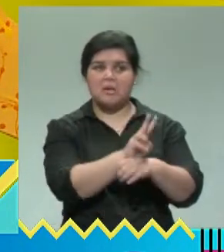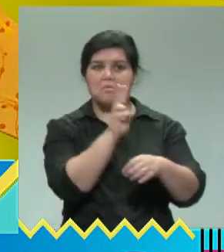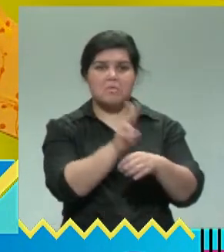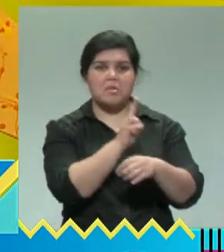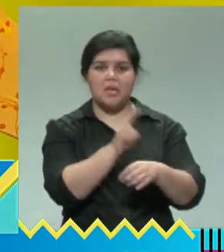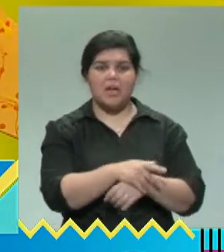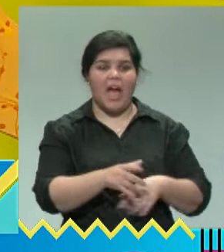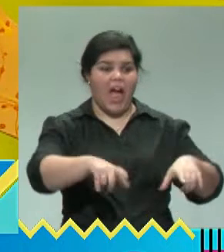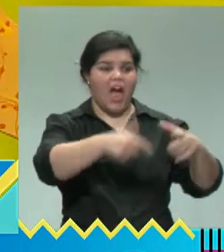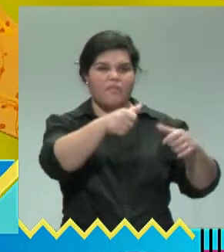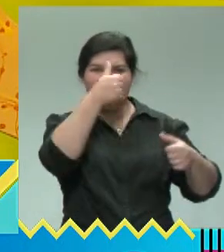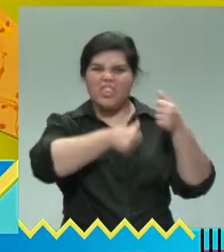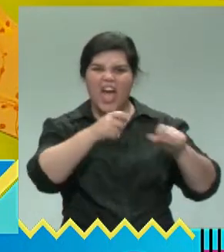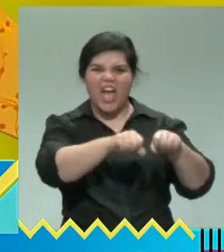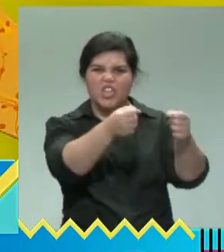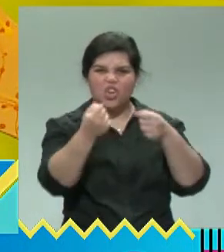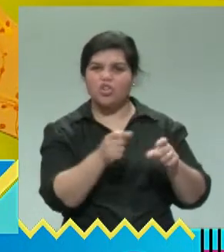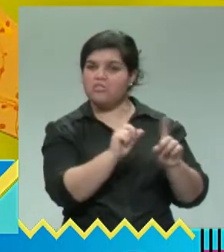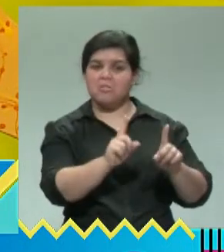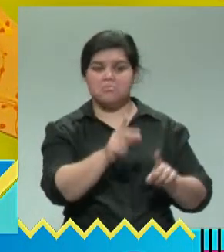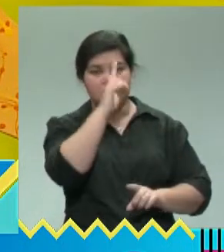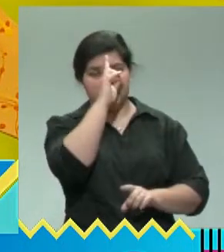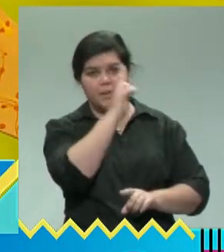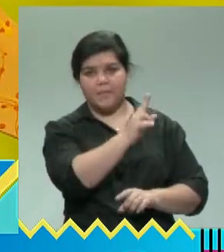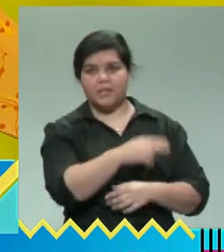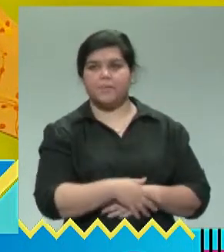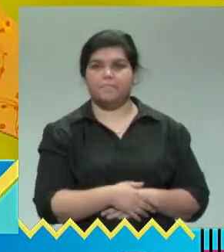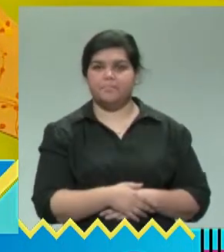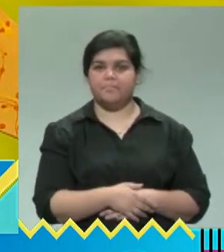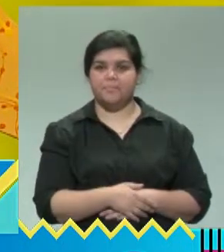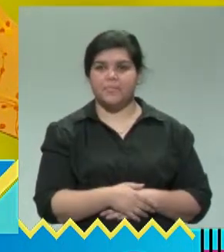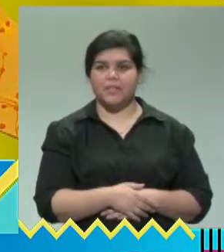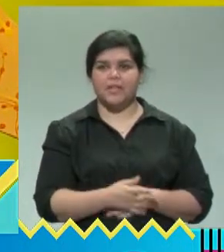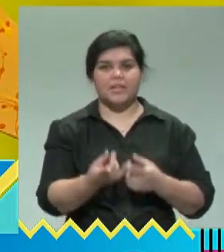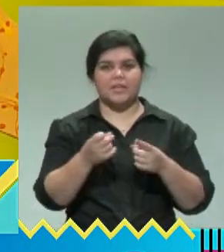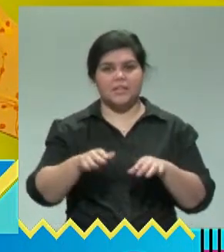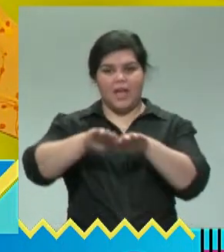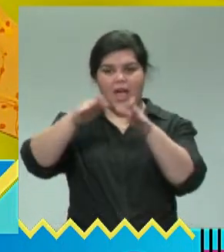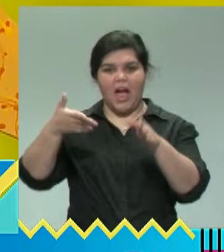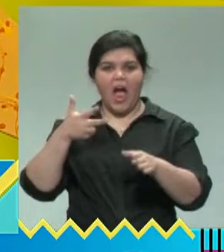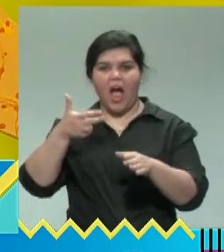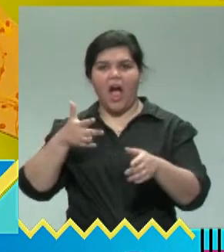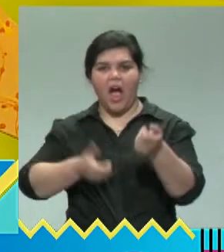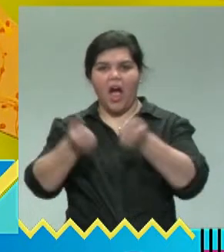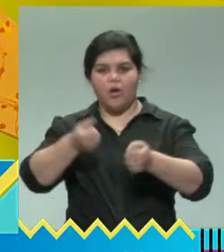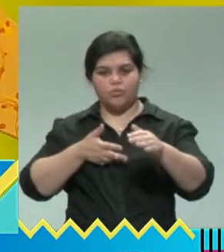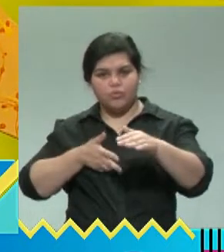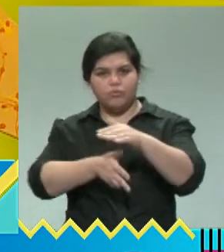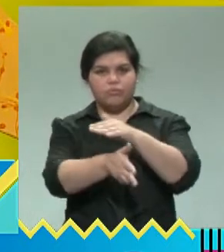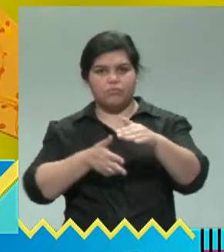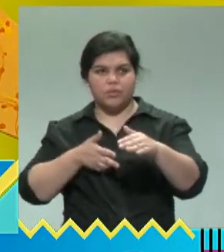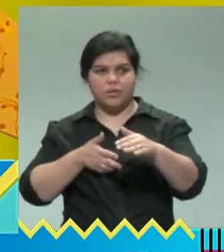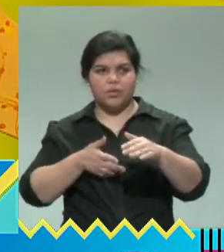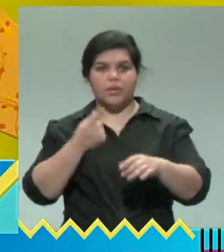no causarle daño y respetarlo. Y si tiene que programar un garage, que lo programe en función del árbol y no